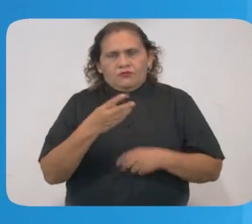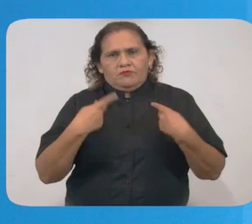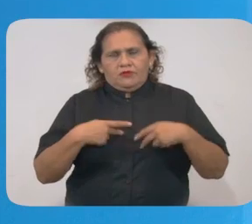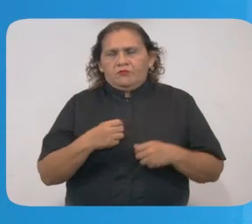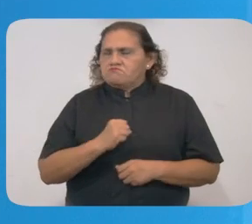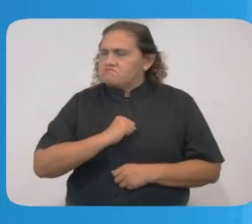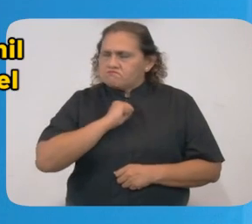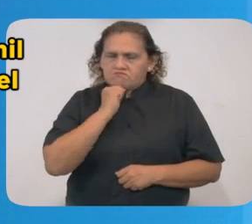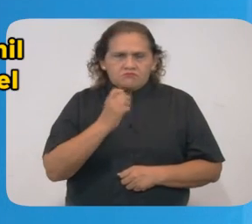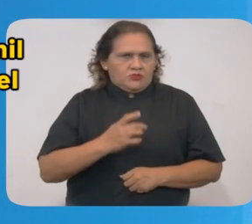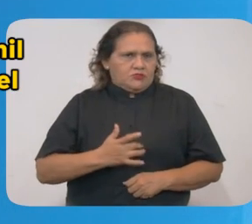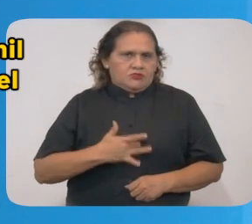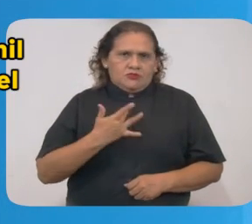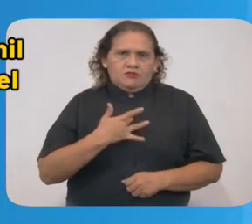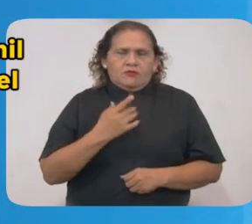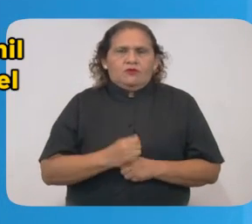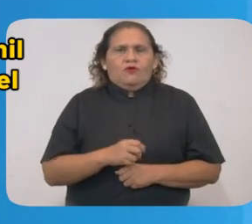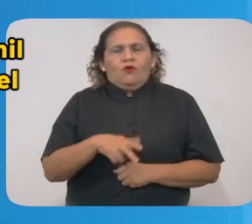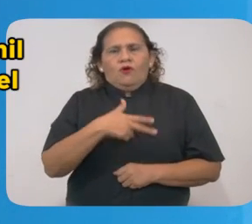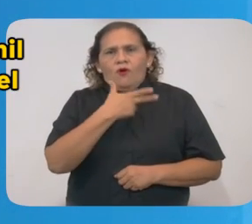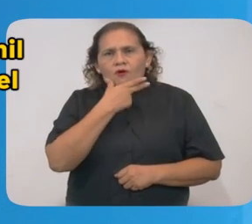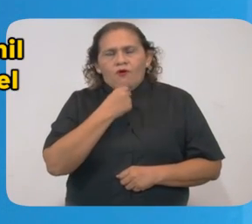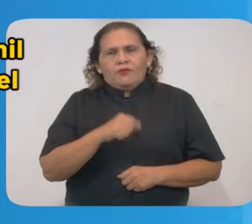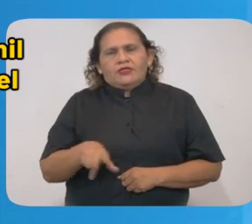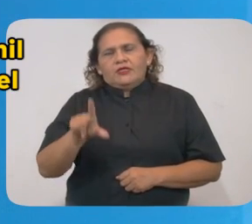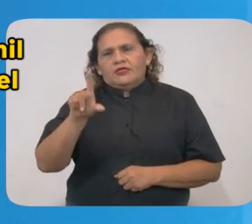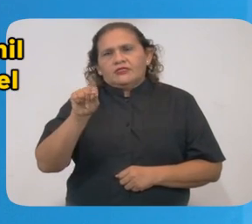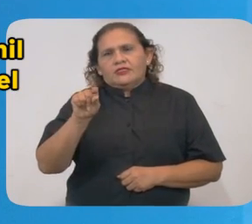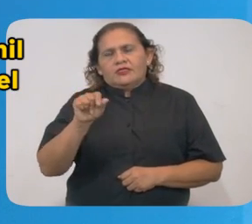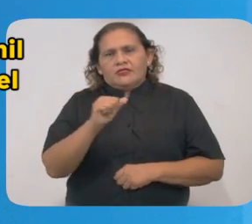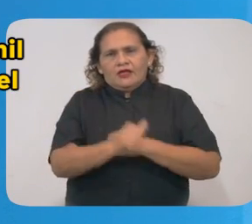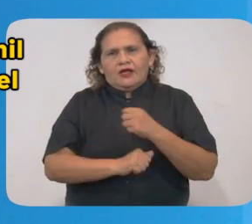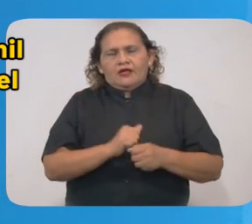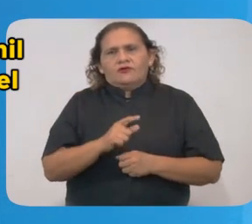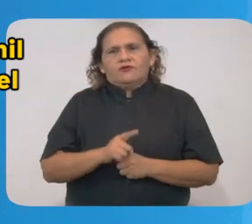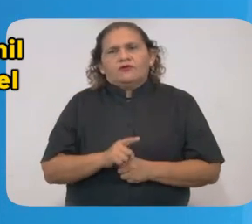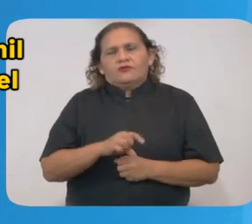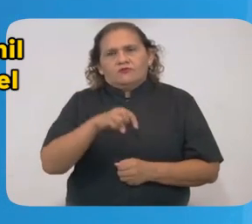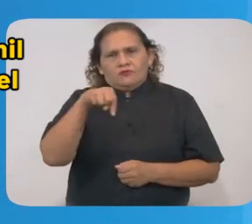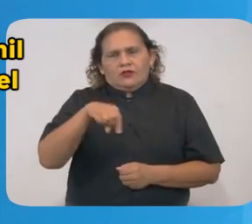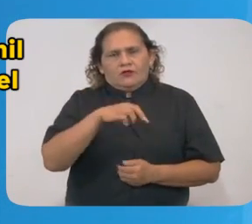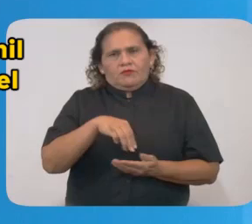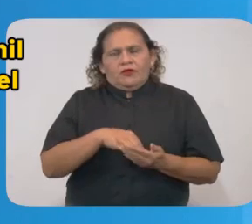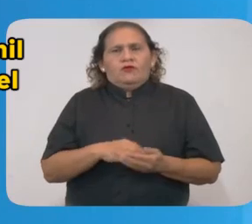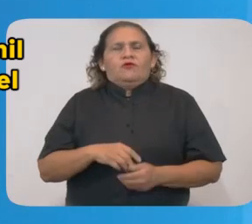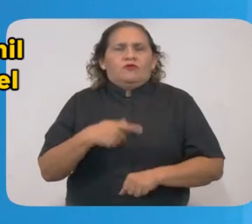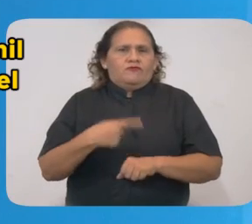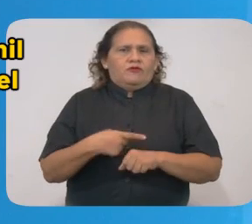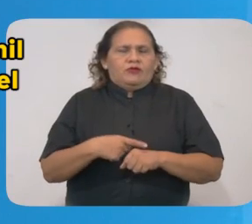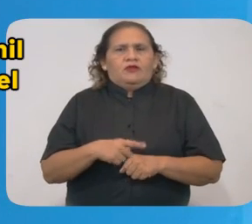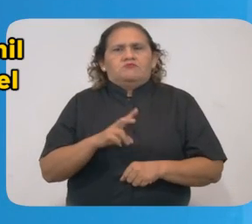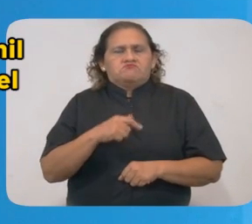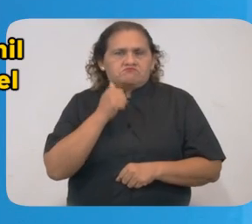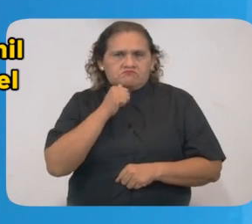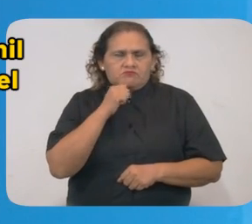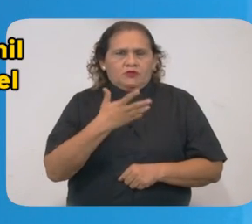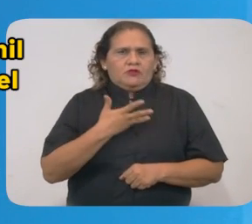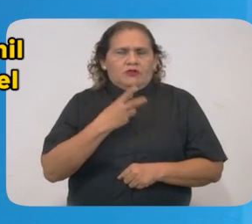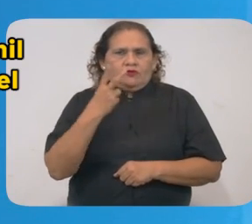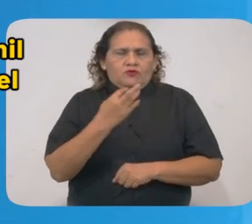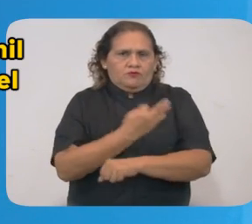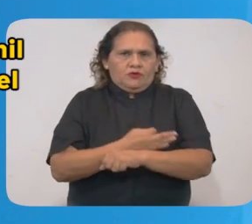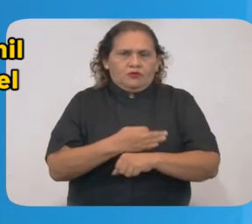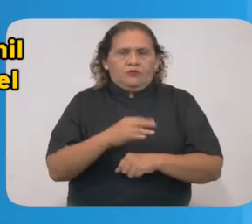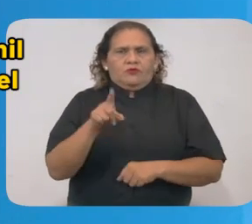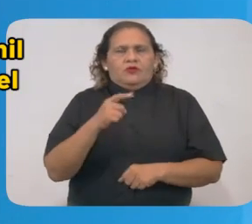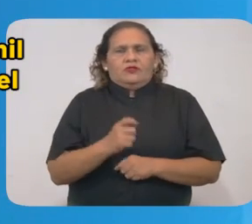ninguna con síntomas. Hombre de 70 años de Mérida, con insuficiencia renal crónica e hipertensión. Convivía con 2 contactos,